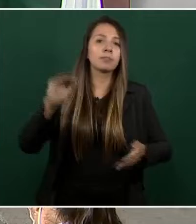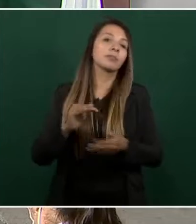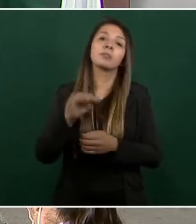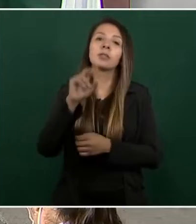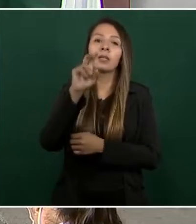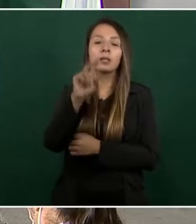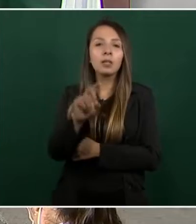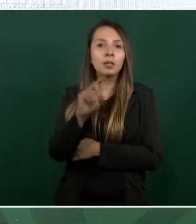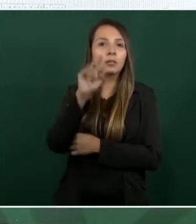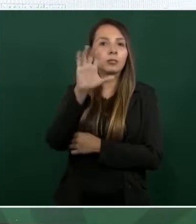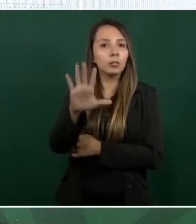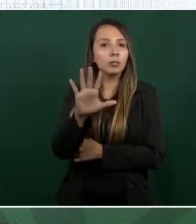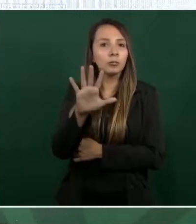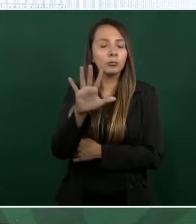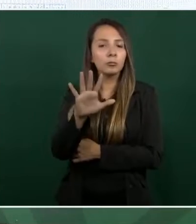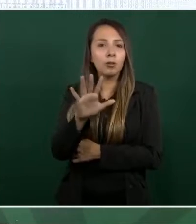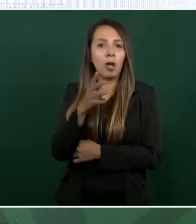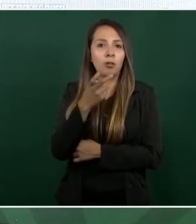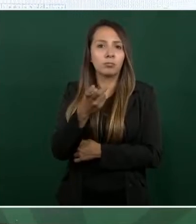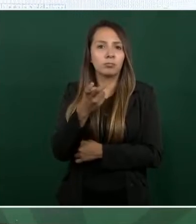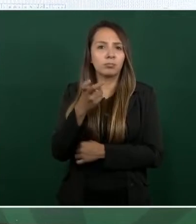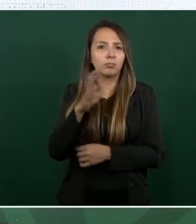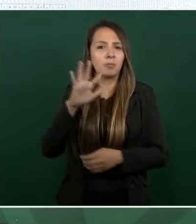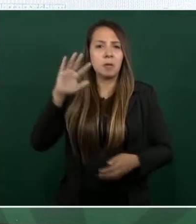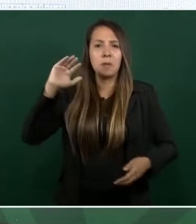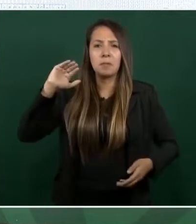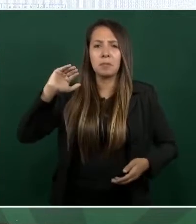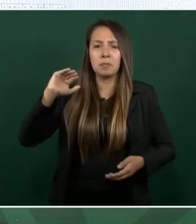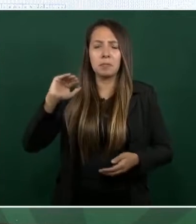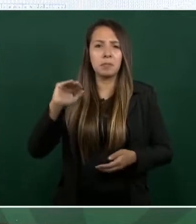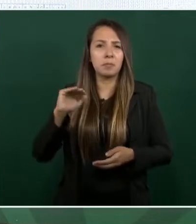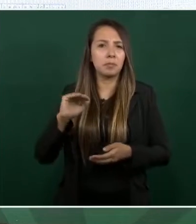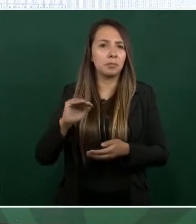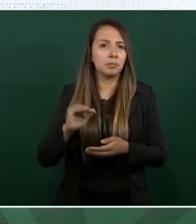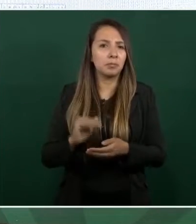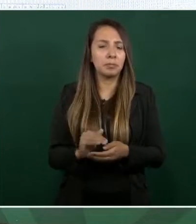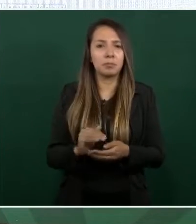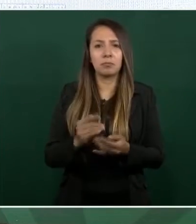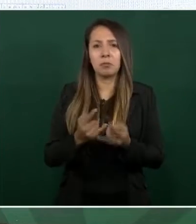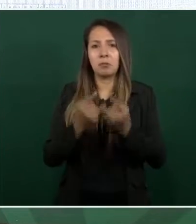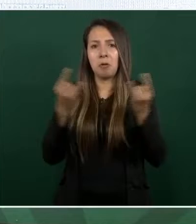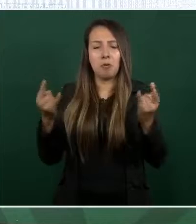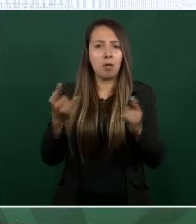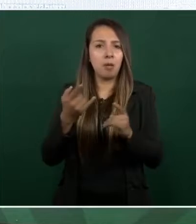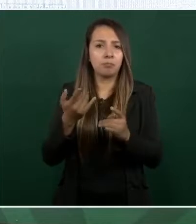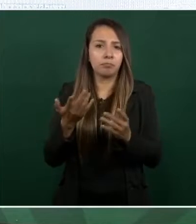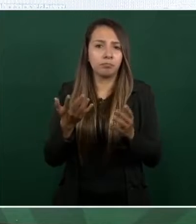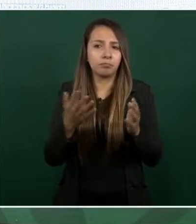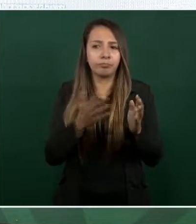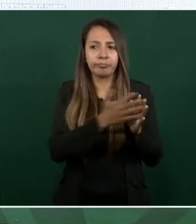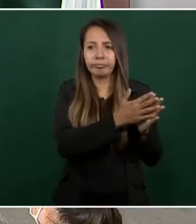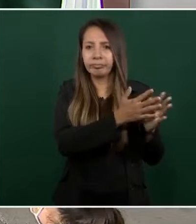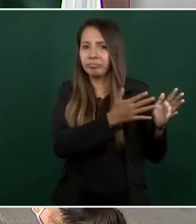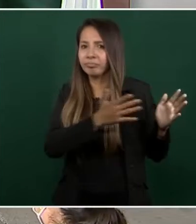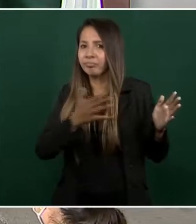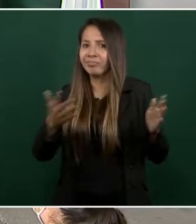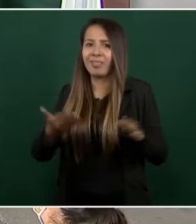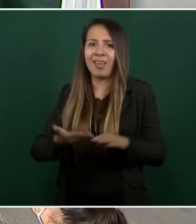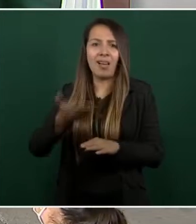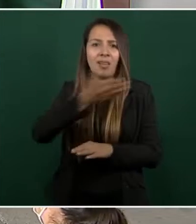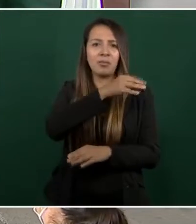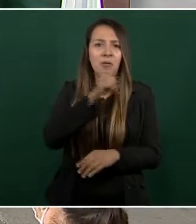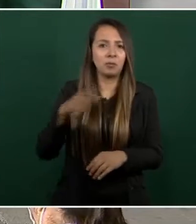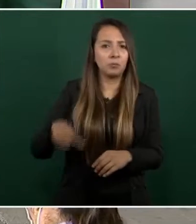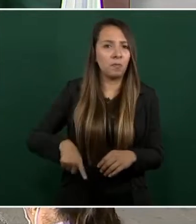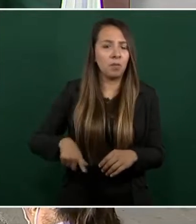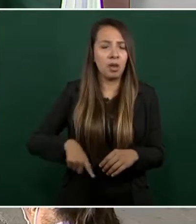cifra más baja de este delito desde que tenemos registro y con respecto a todas las administraciones anteriores.